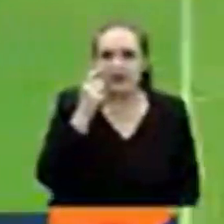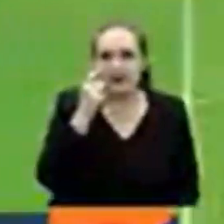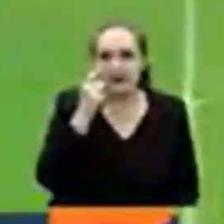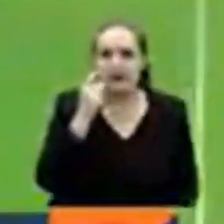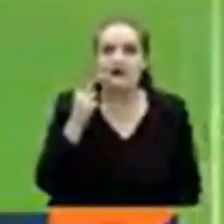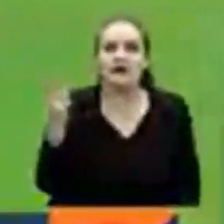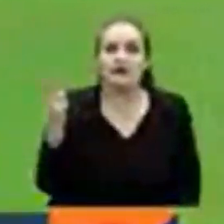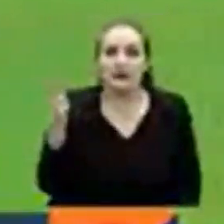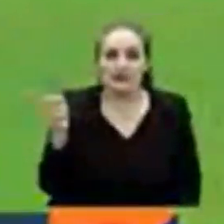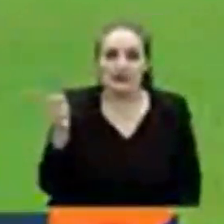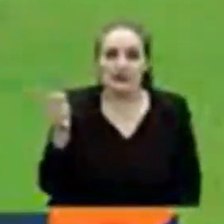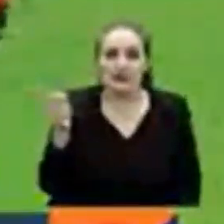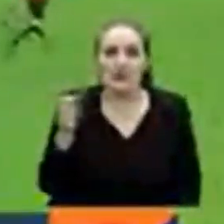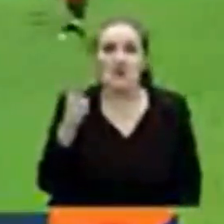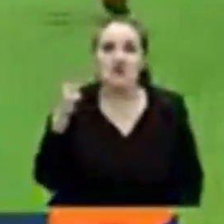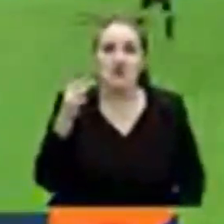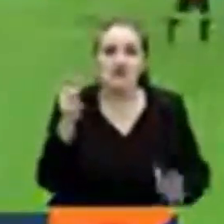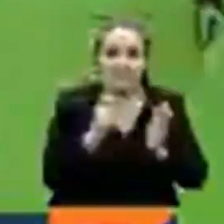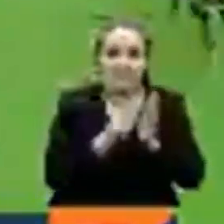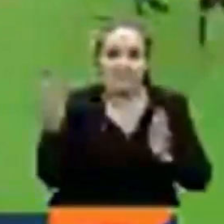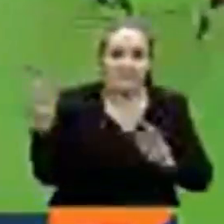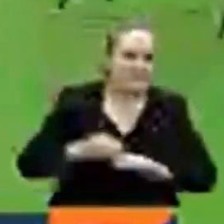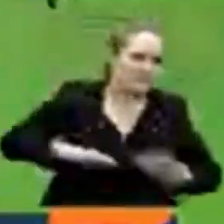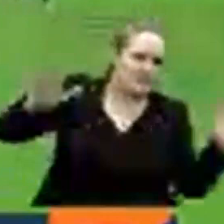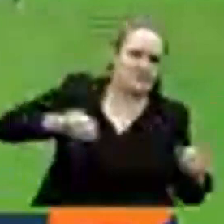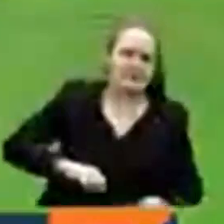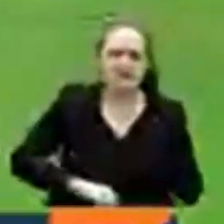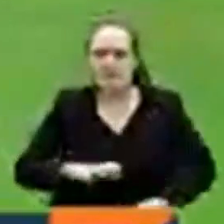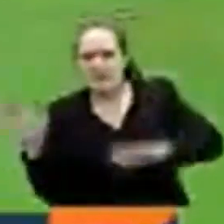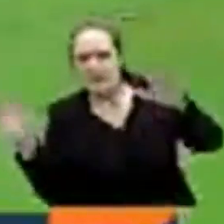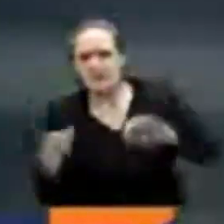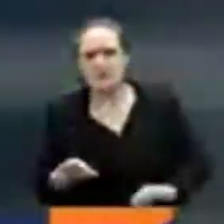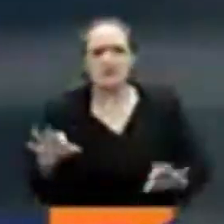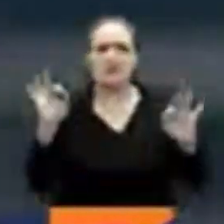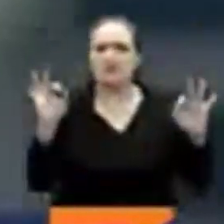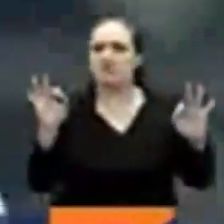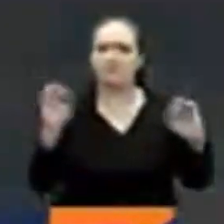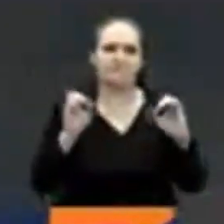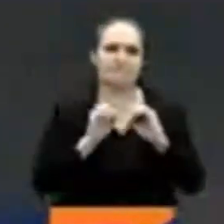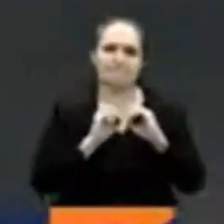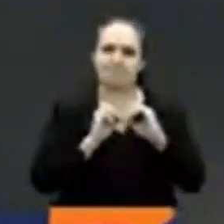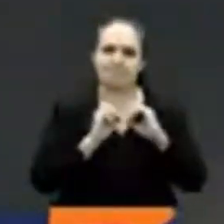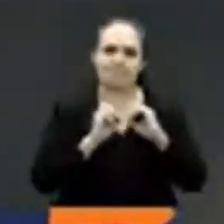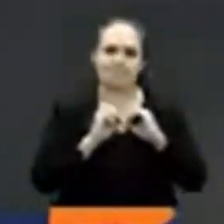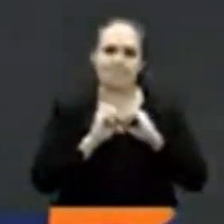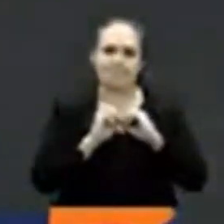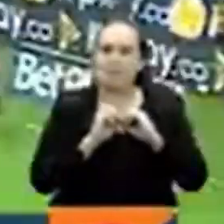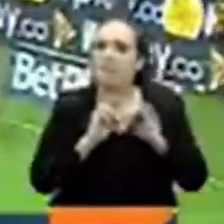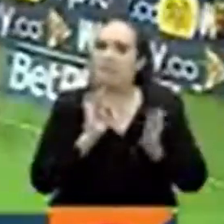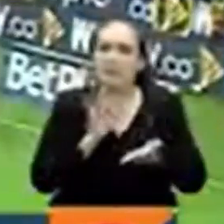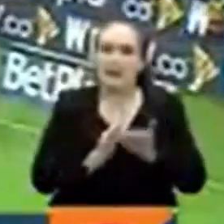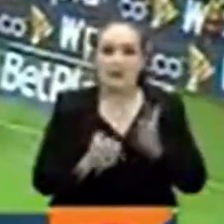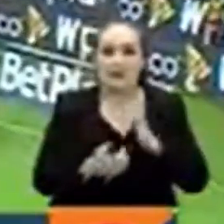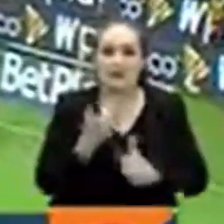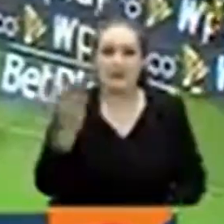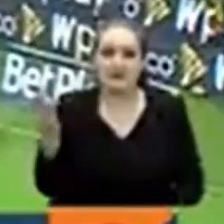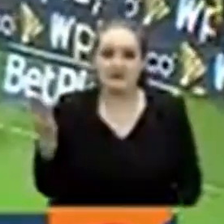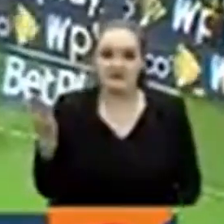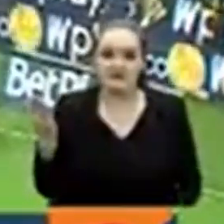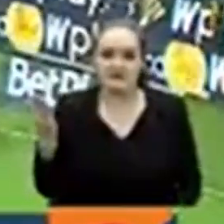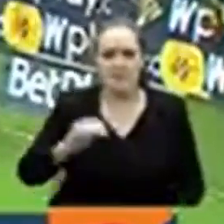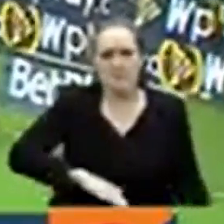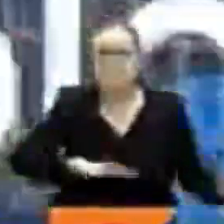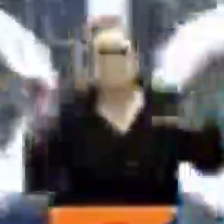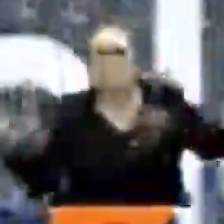doble atajada a Brian León y Leo Castro sentenció la tanda de penales. Comenzó cobrando Cadavid y de nuevo Chipi